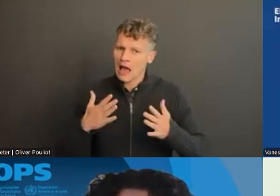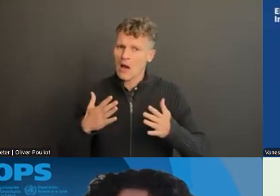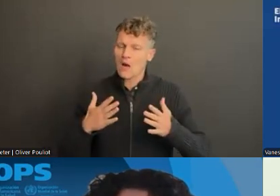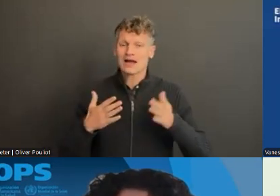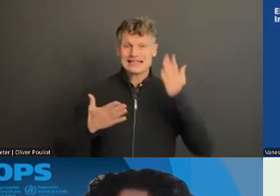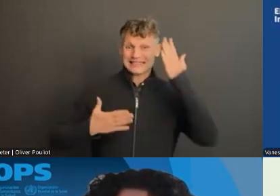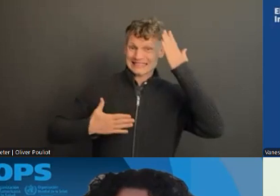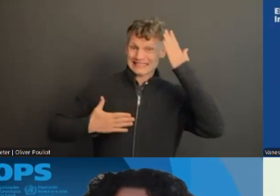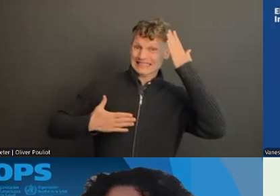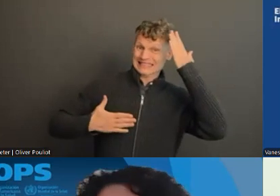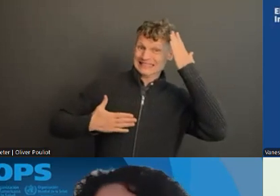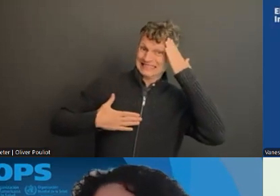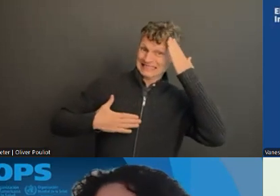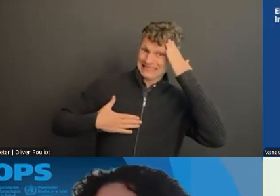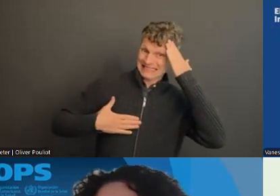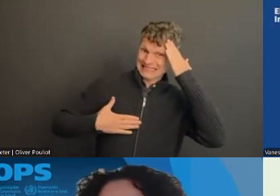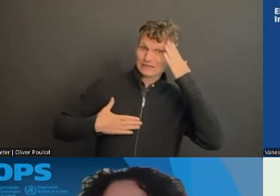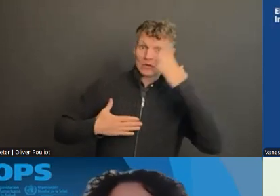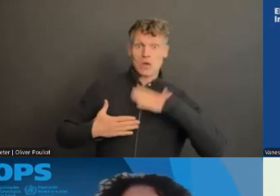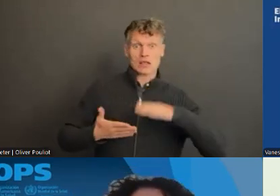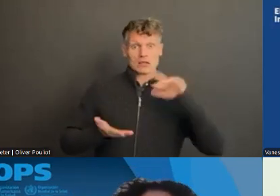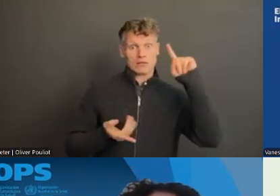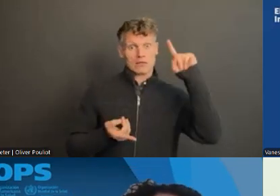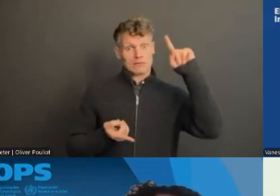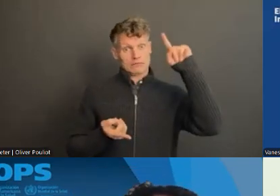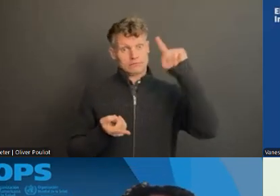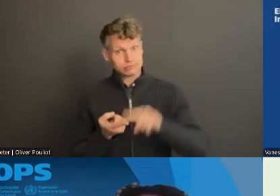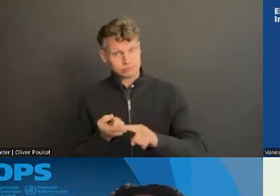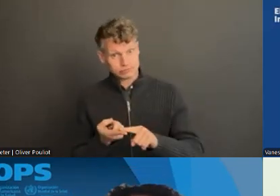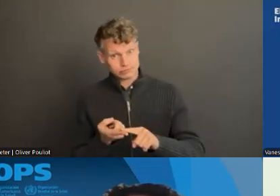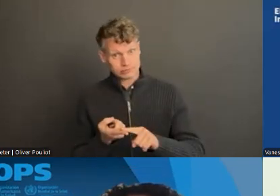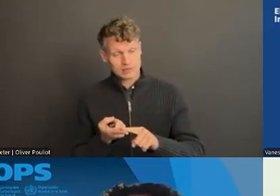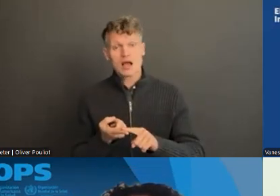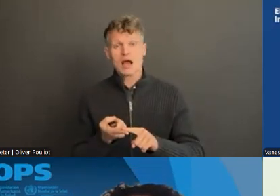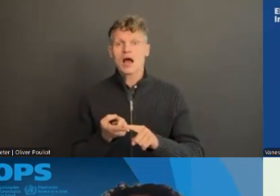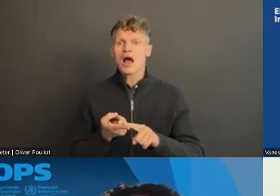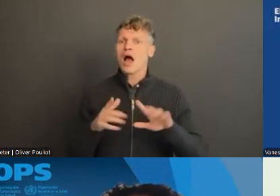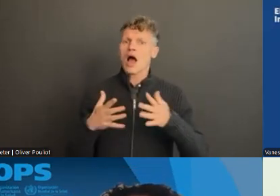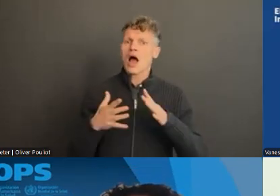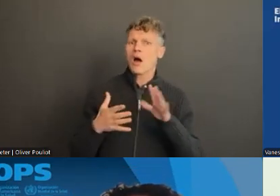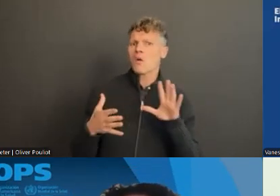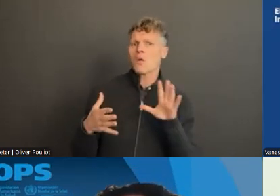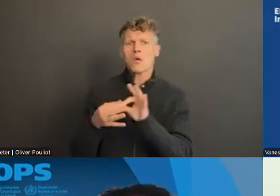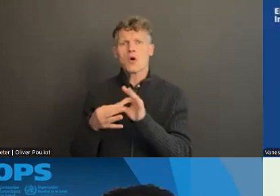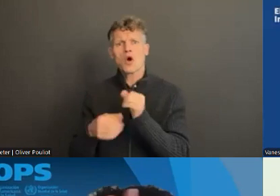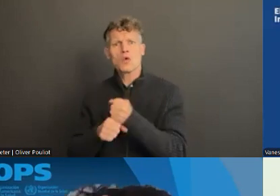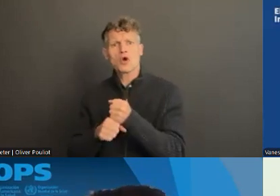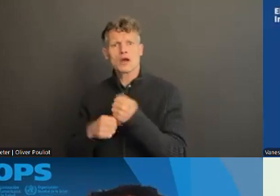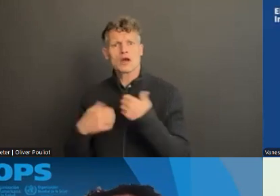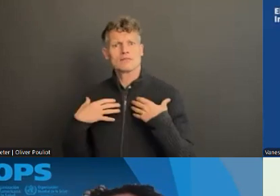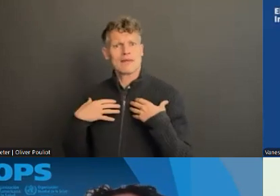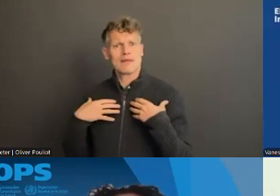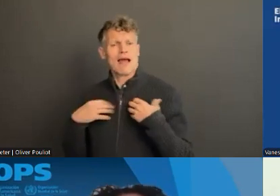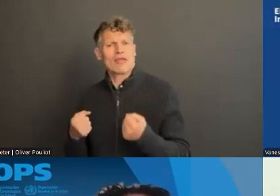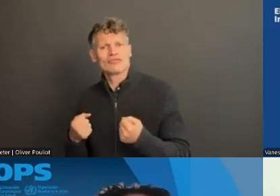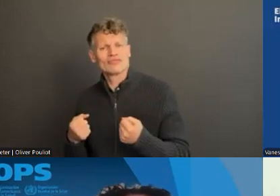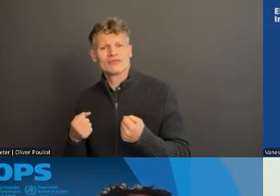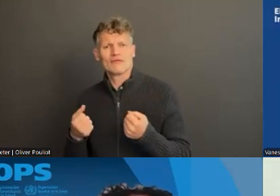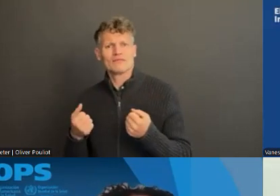enfermedades transmitibles bajo esta iniciativa de eliminación? Gracias, Vanessa. Thank you, Vanessa, for the